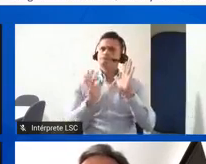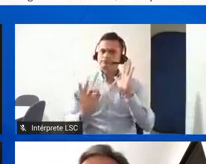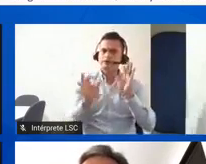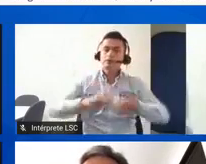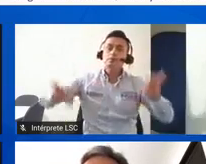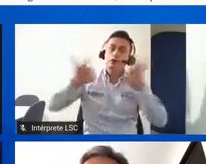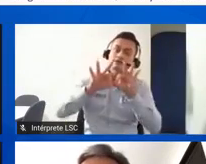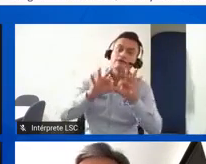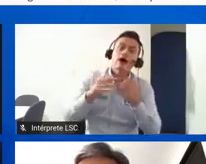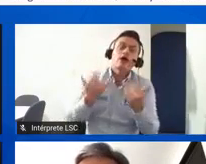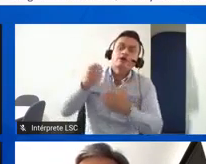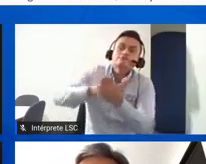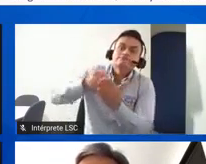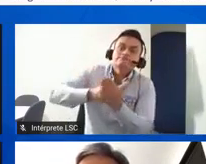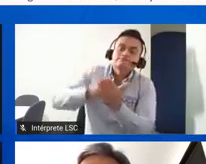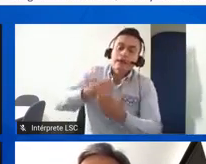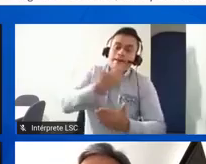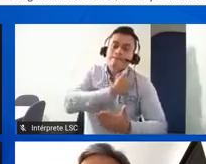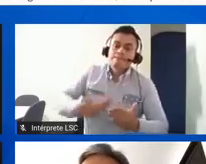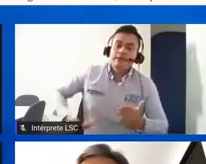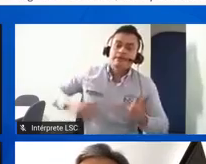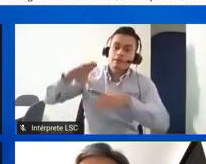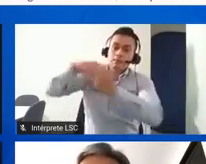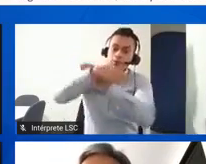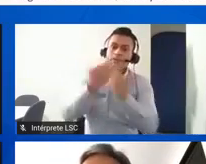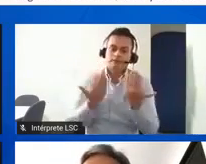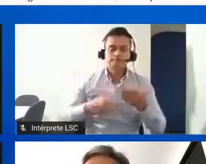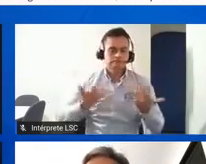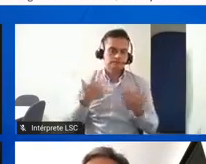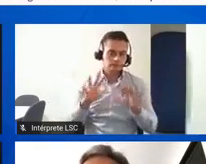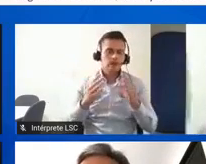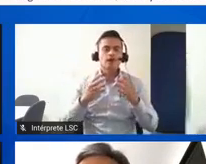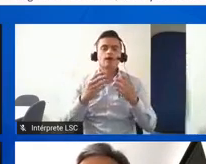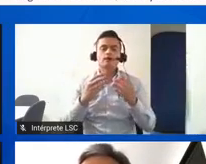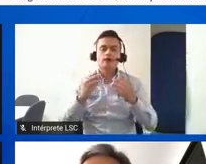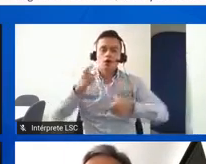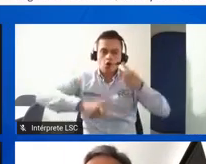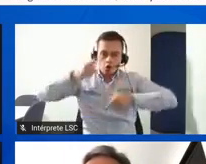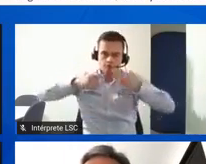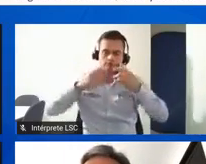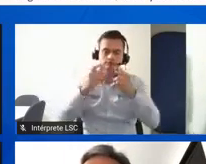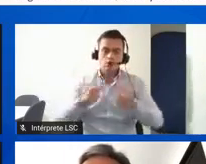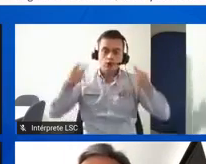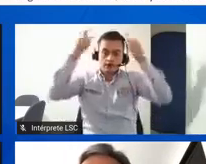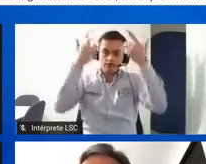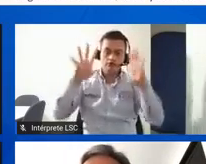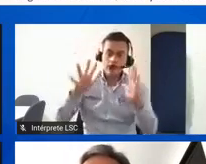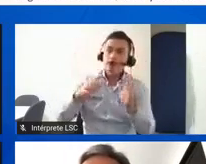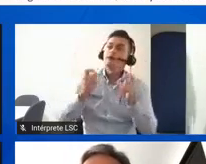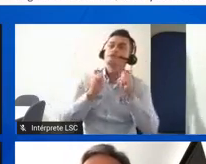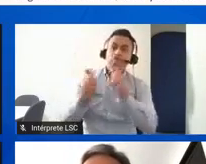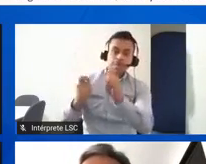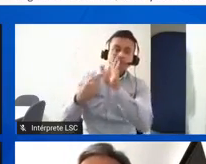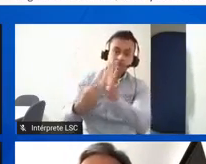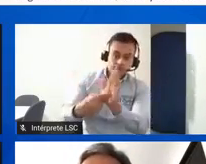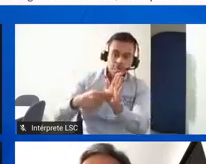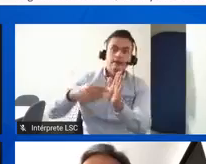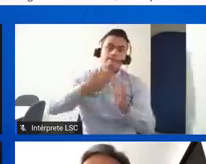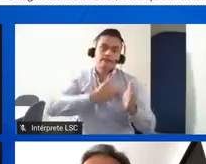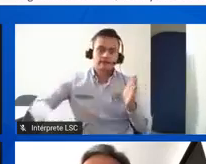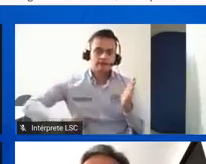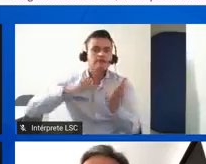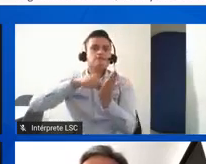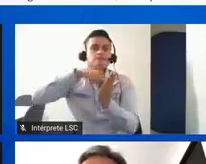de la República lo reciba por parte del Congreso, que ya está aprobado en el Congreso, lo firme para que quede sancionado ya como ley